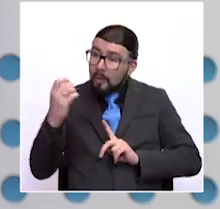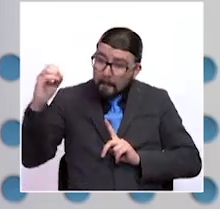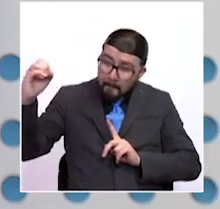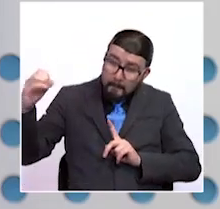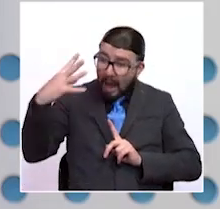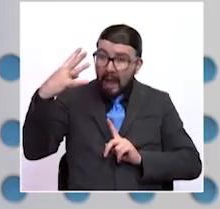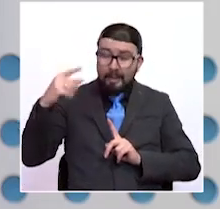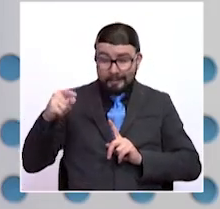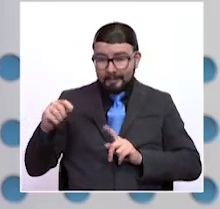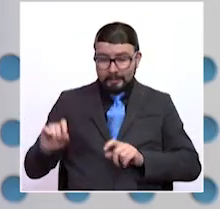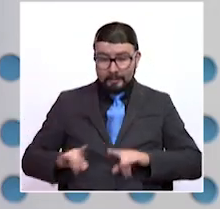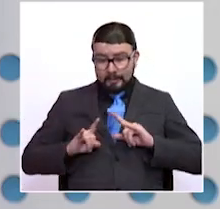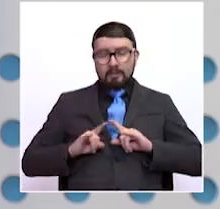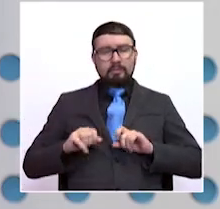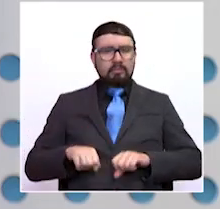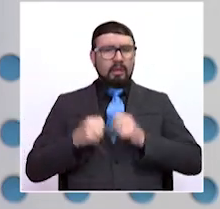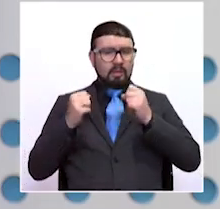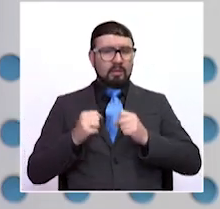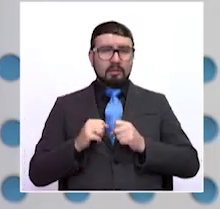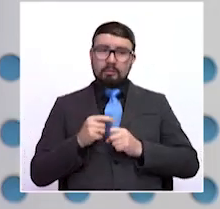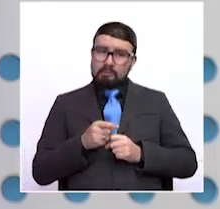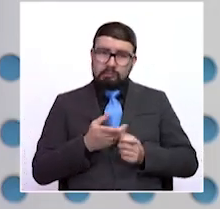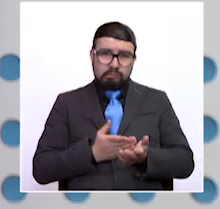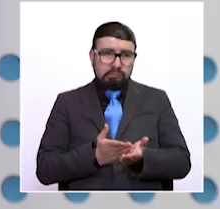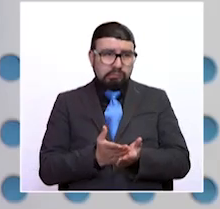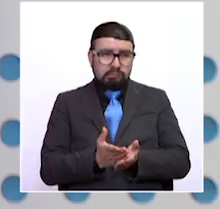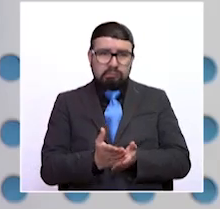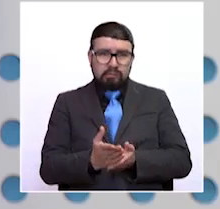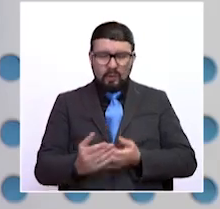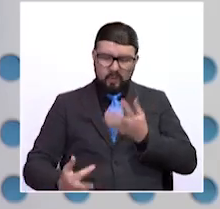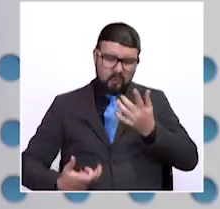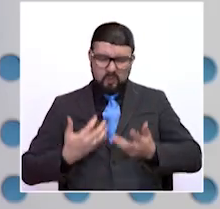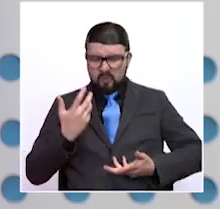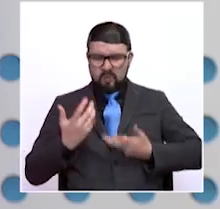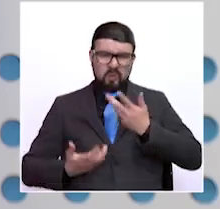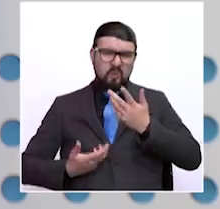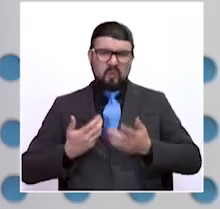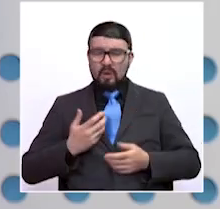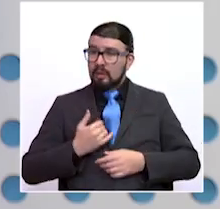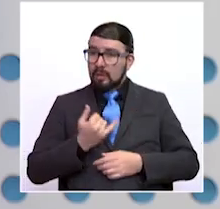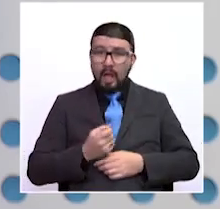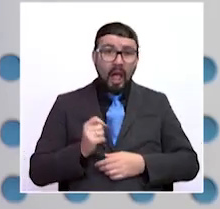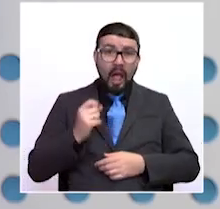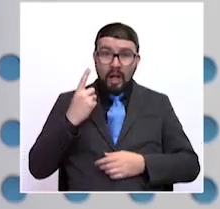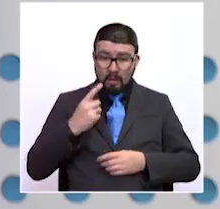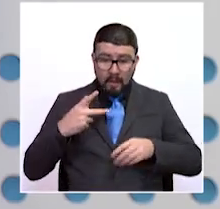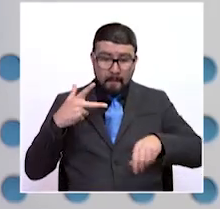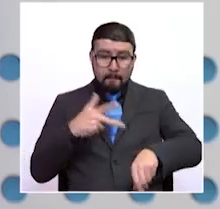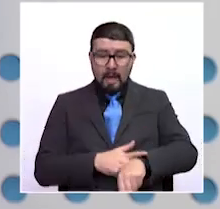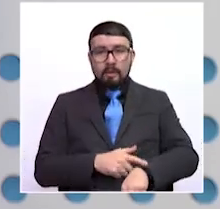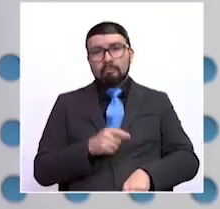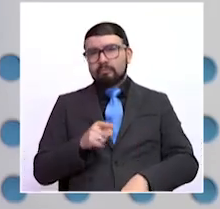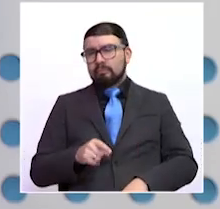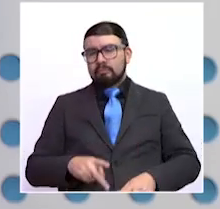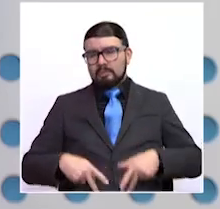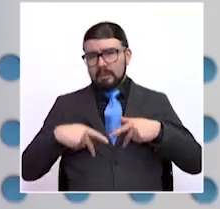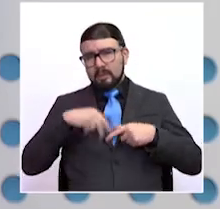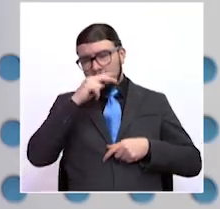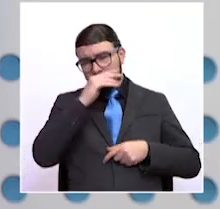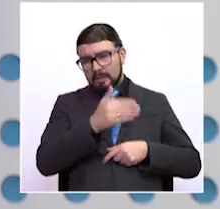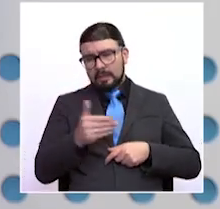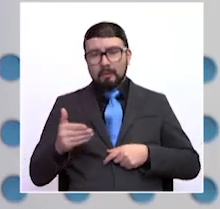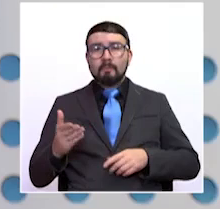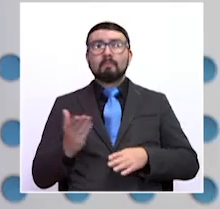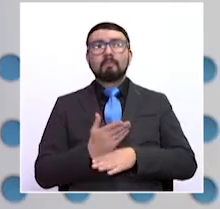vida para siempre, porque una secuela de una quemadura, una retracción, una amputación, afecta mucho la vida de un niño, el crecimiento y